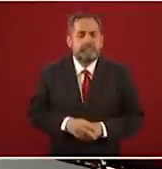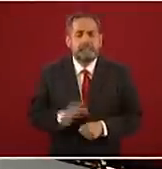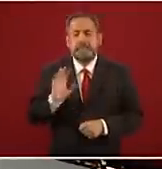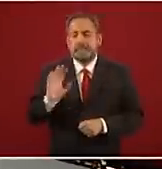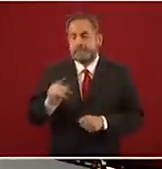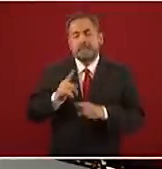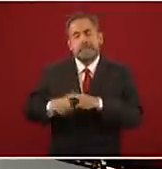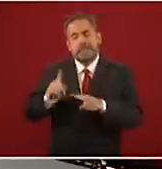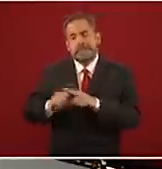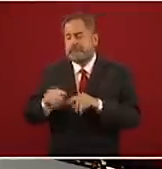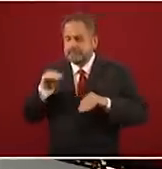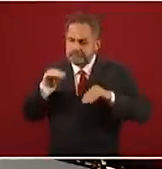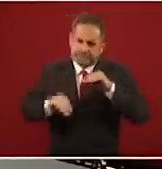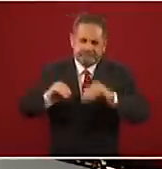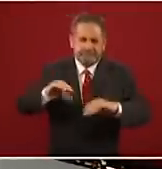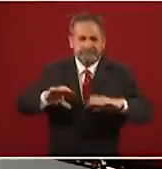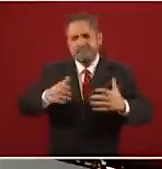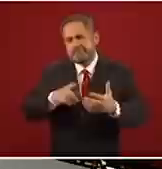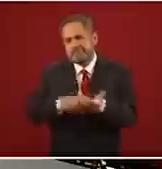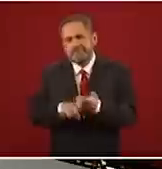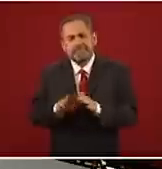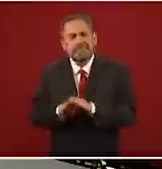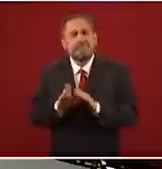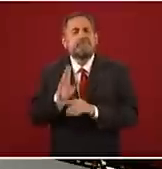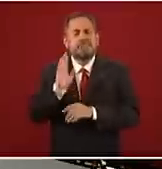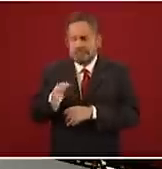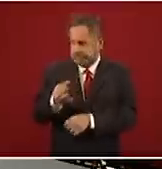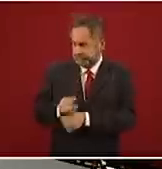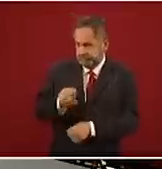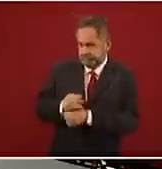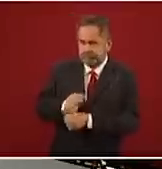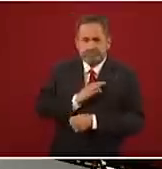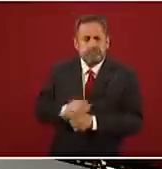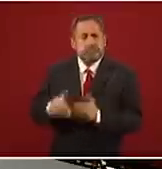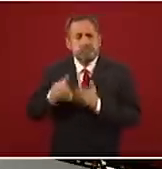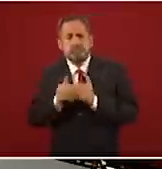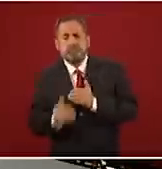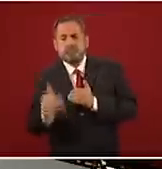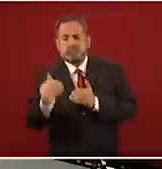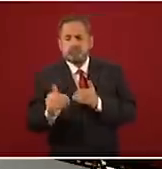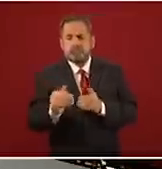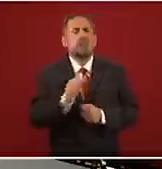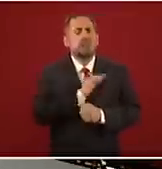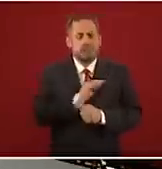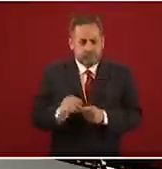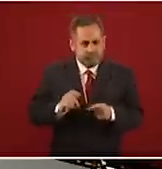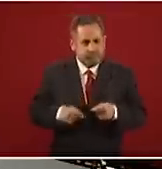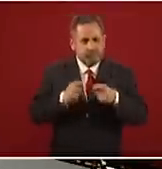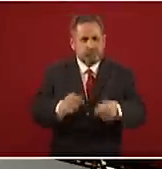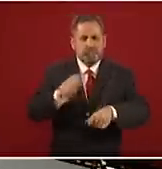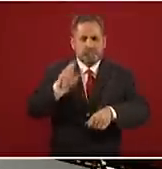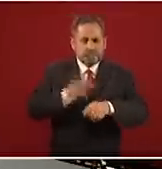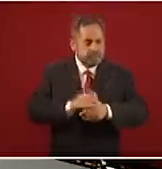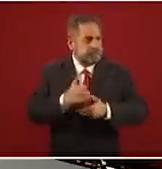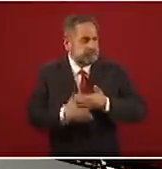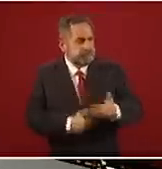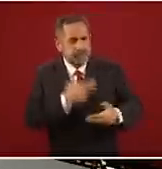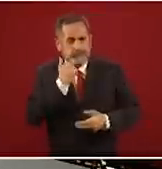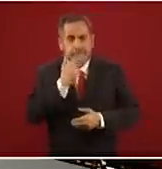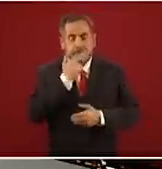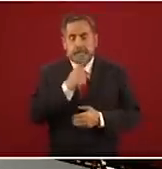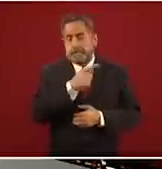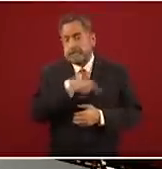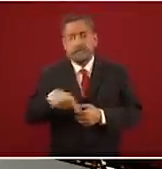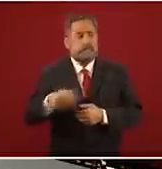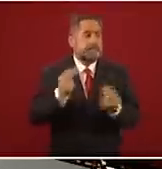una serie de acciones que nos permitan ya ahorita y en el largo plazo poder brindar mejores servicios que tanto lo demanda